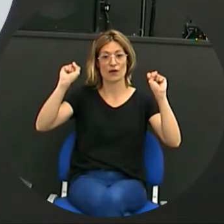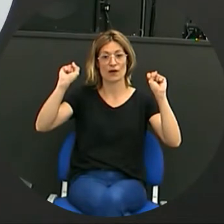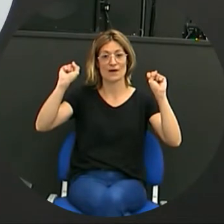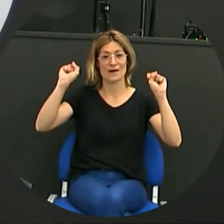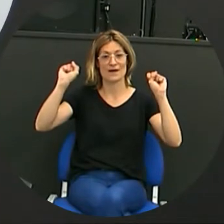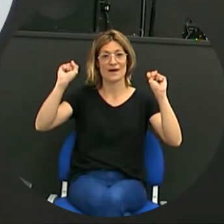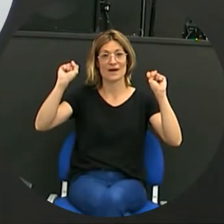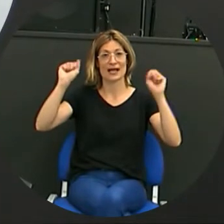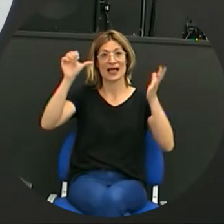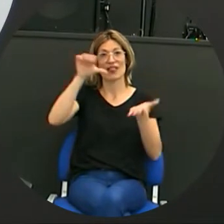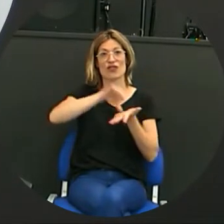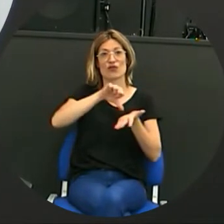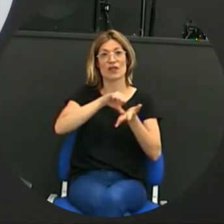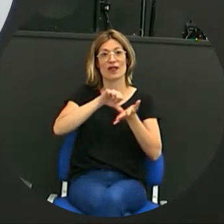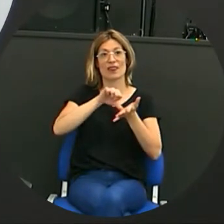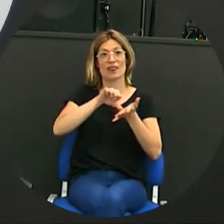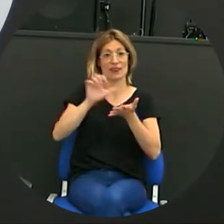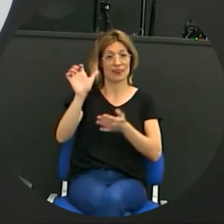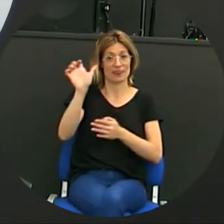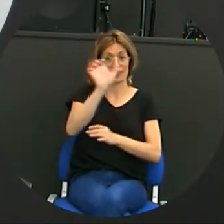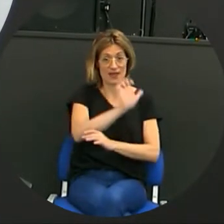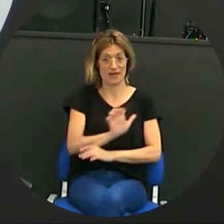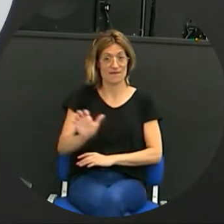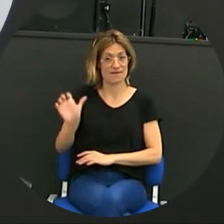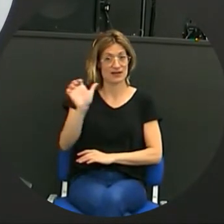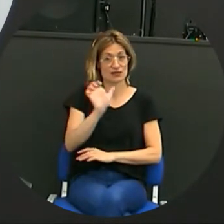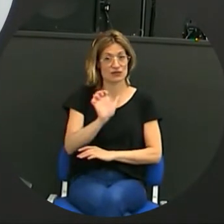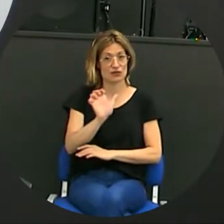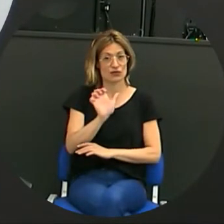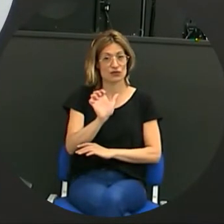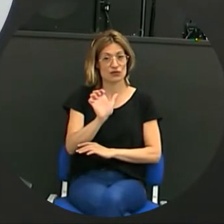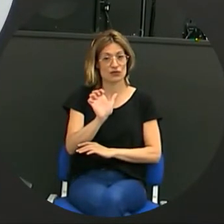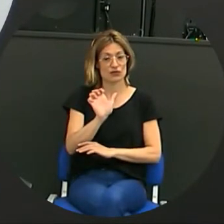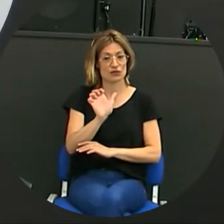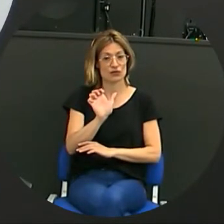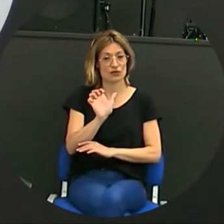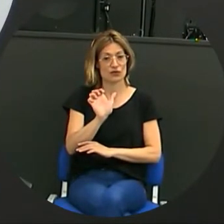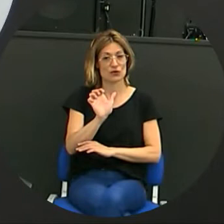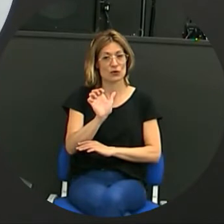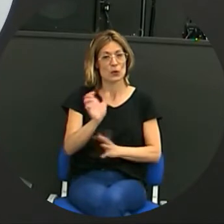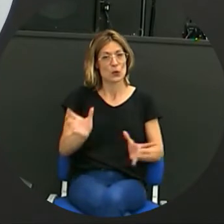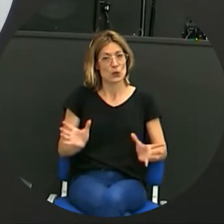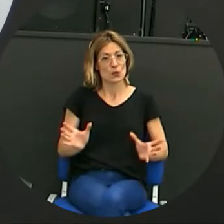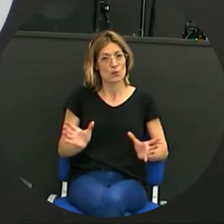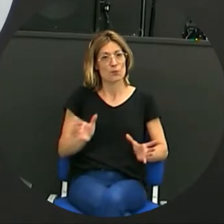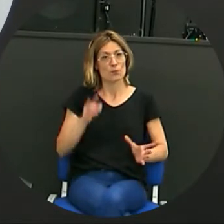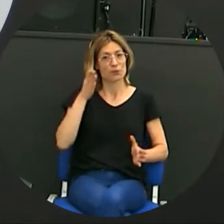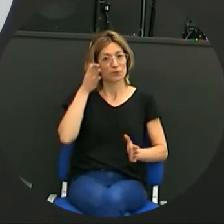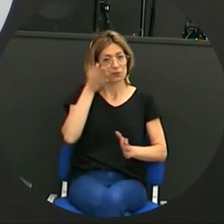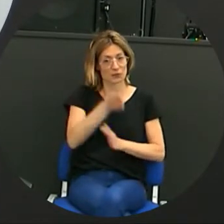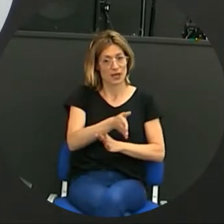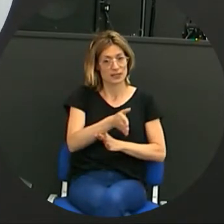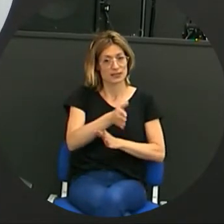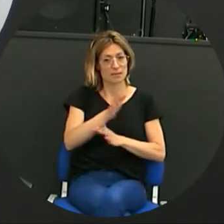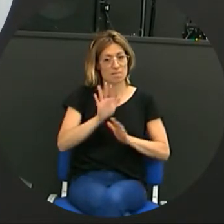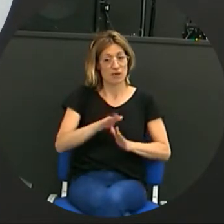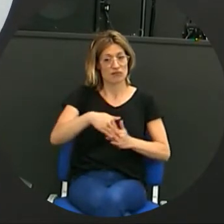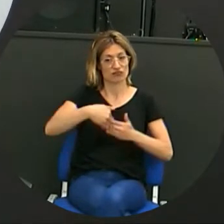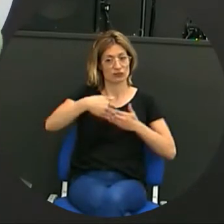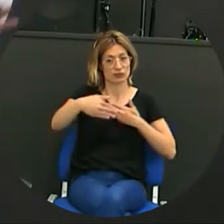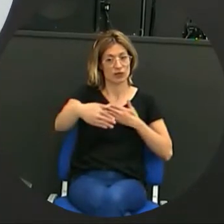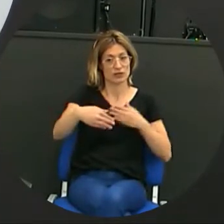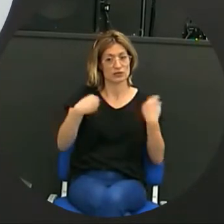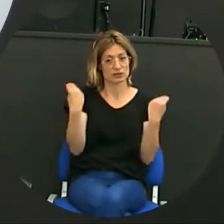los discípulos por 3 meses en la escuela de Tirano. Pero luego siguió por 2 años con Bernabé y dice